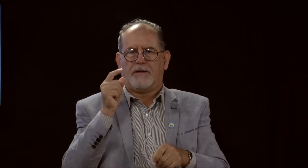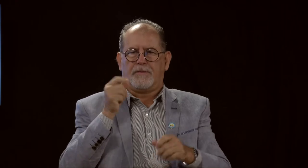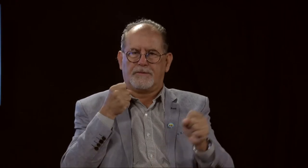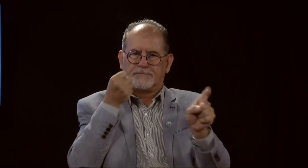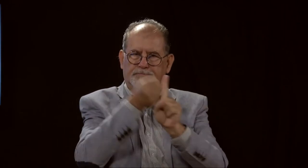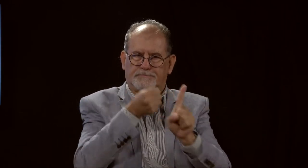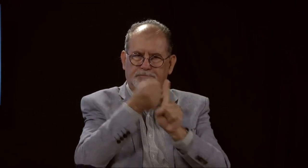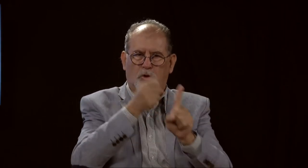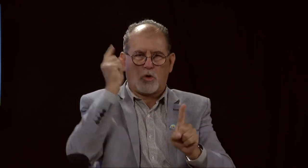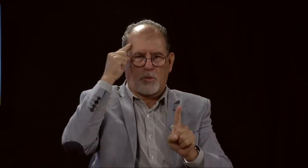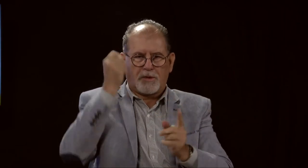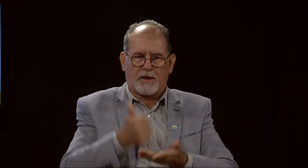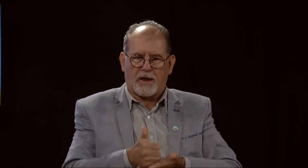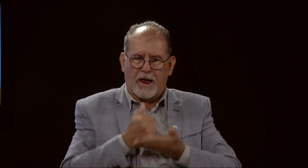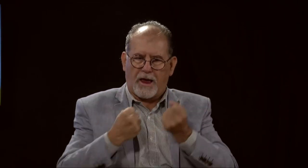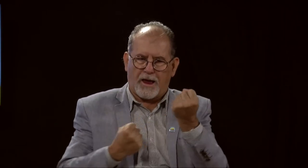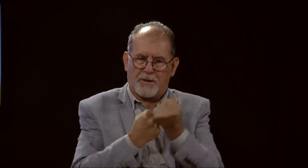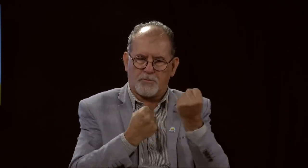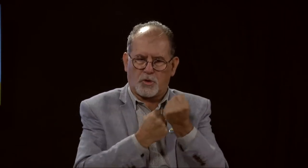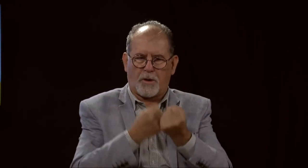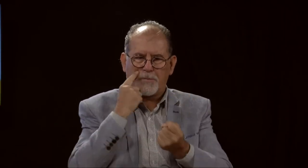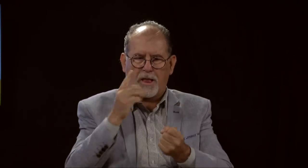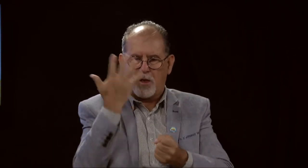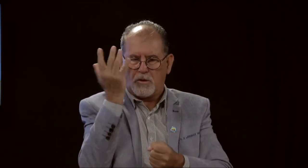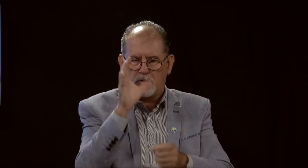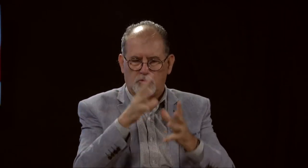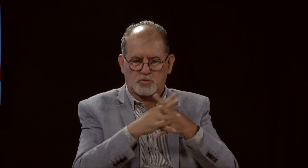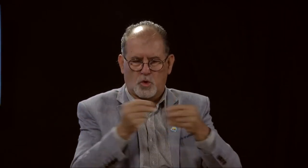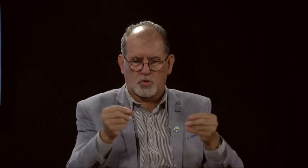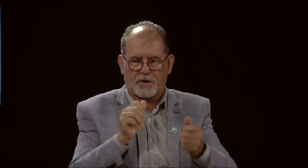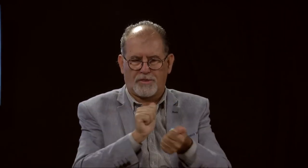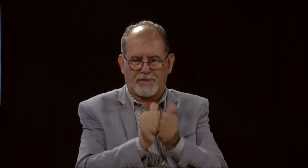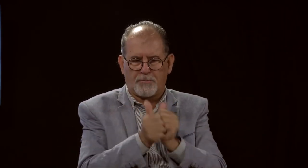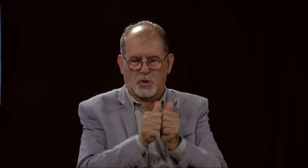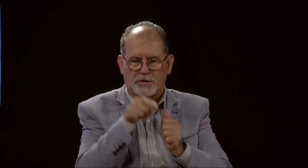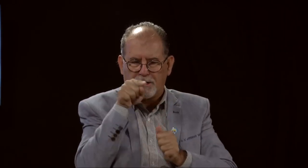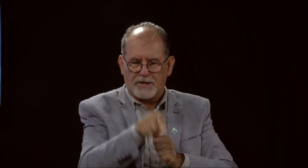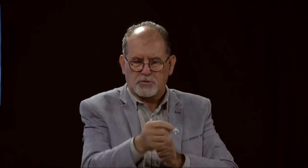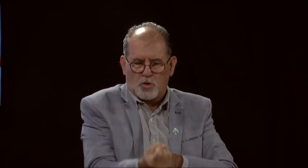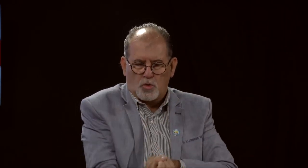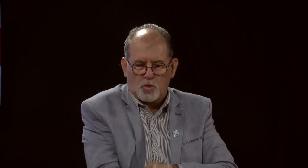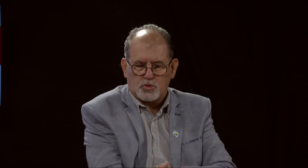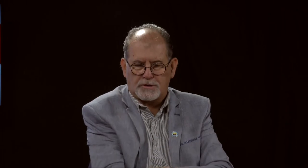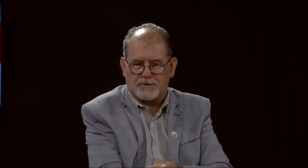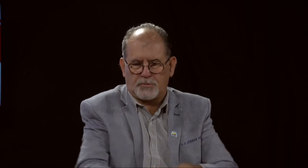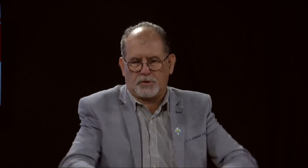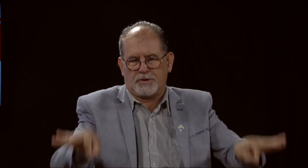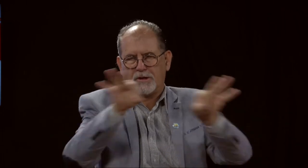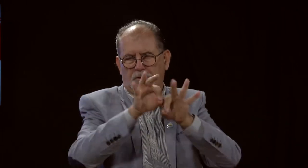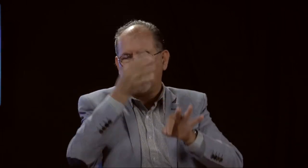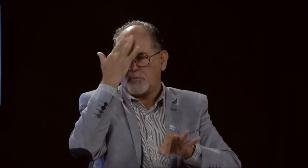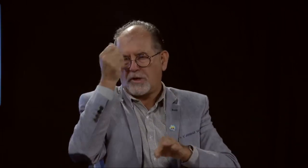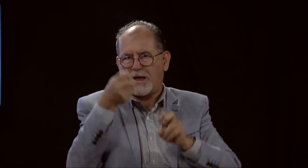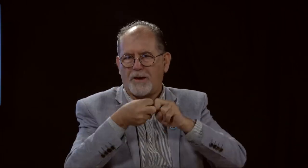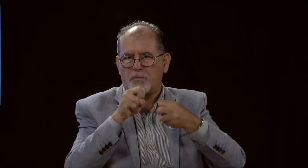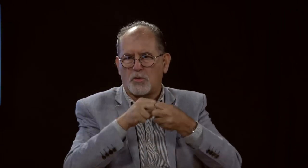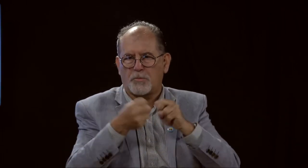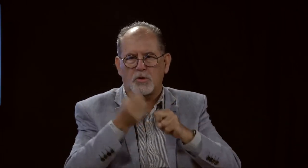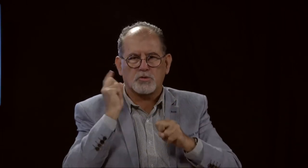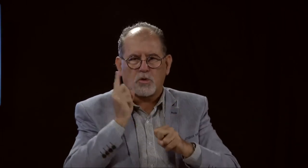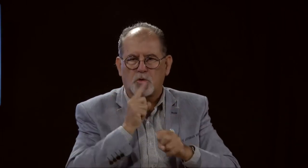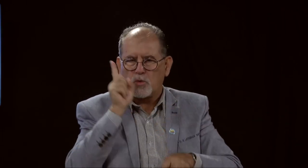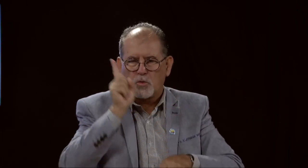que son las que nosotros quisiéramos. El apoyo es una lucha importante.